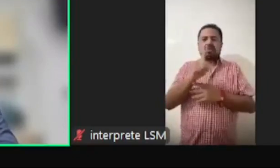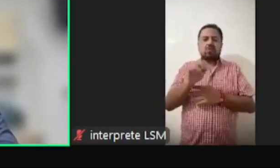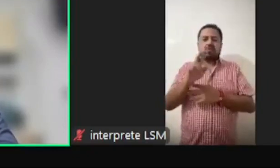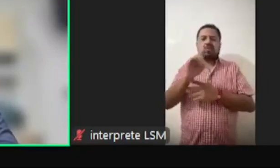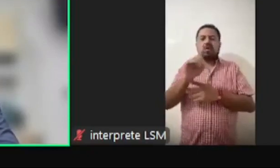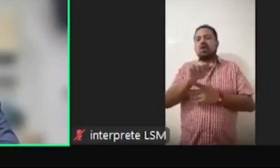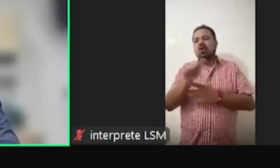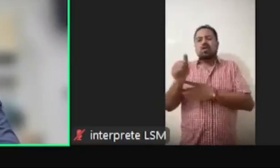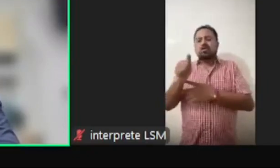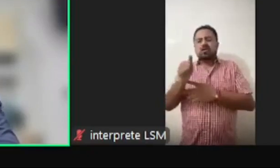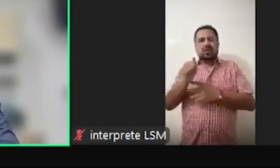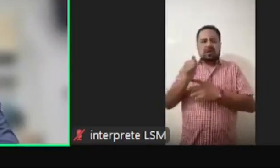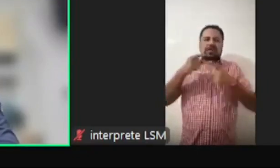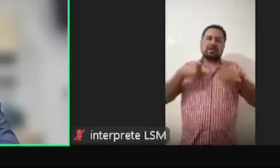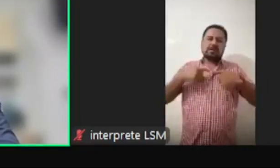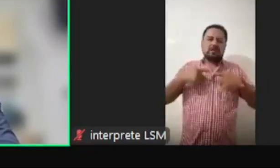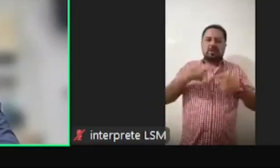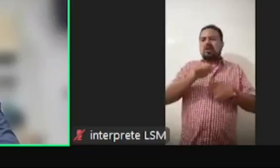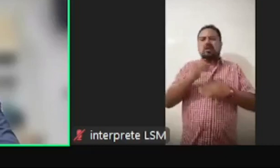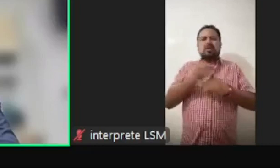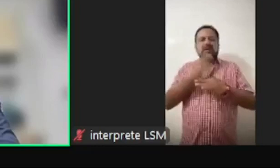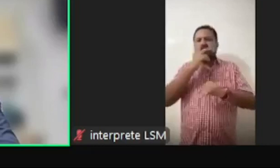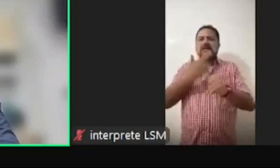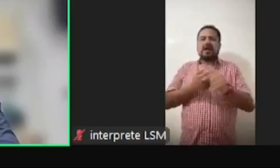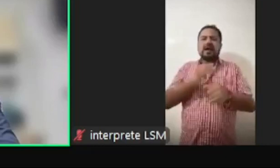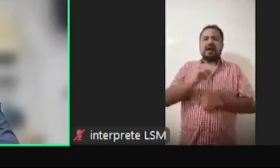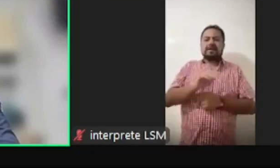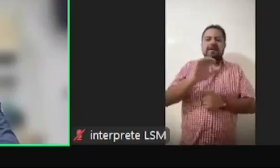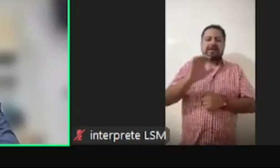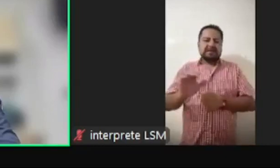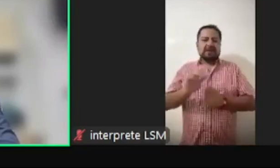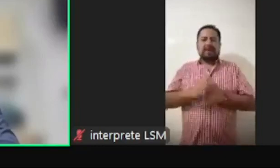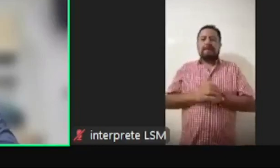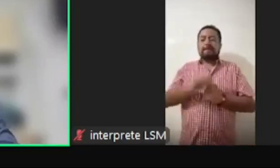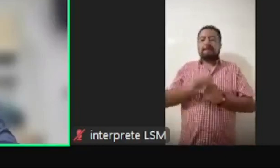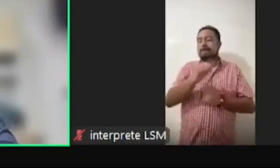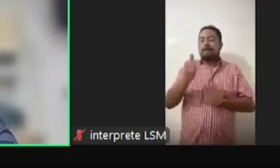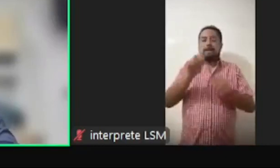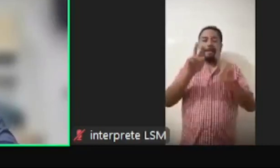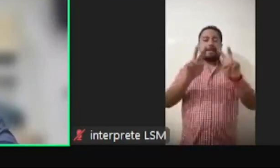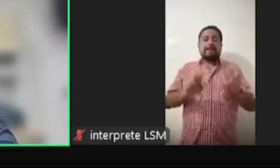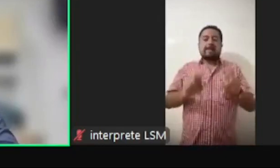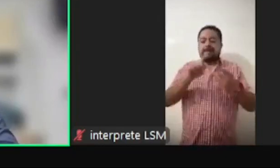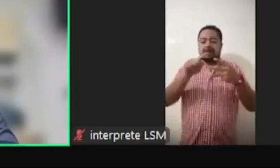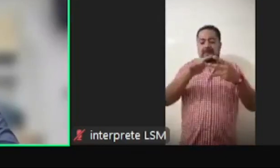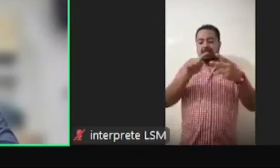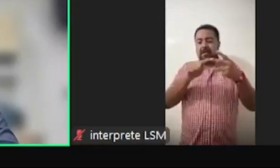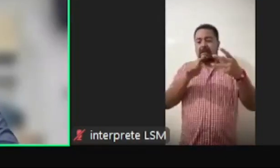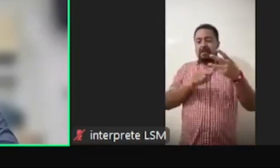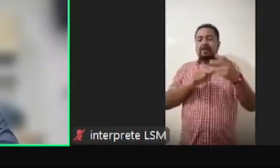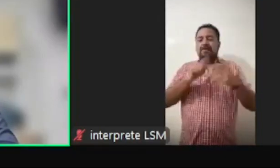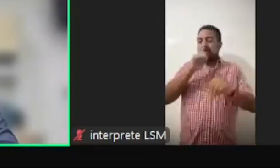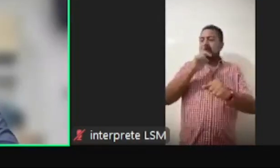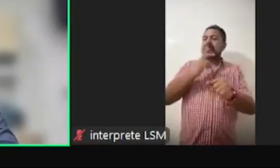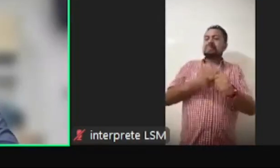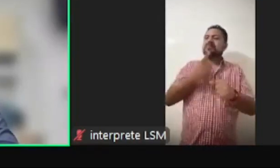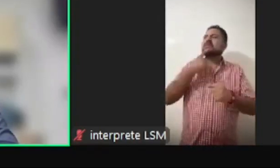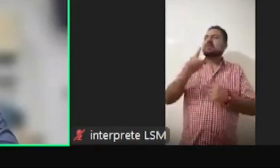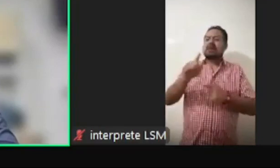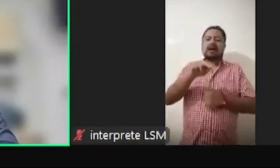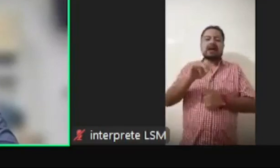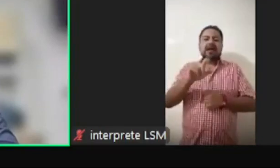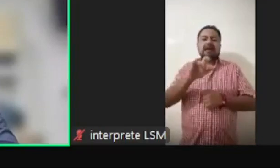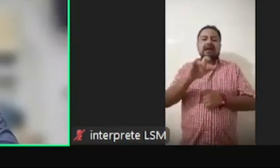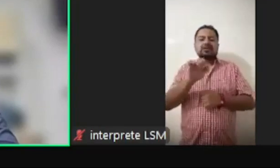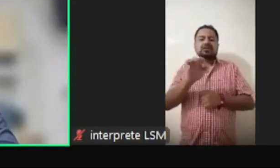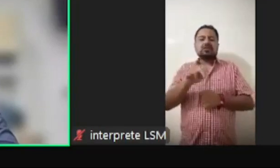persona, y la autoridad responsable Movimiento Ciudadano. En los siguientes tres asuntos, los actores son Nelson García Morales y